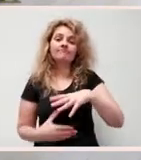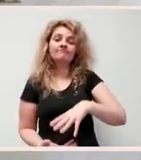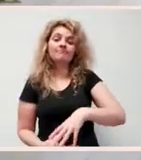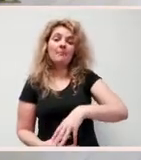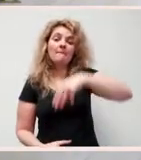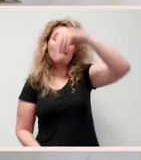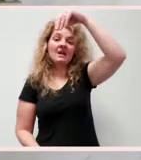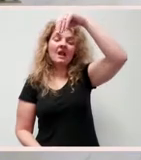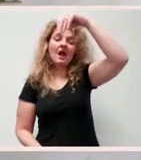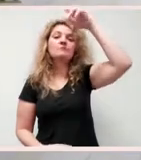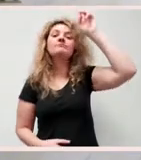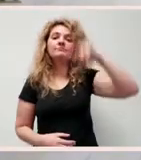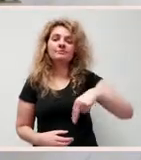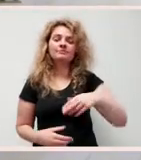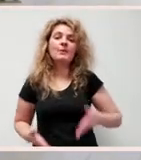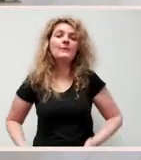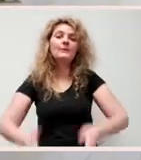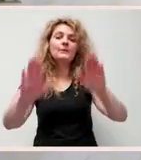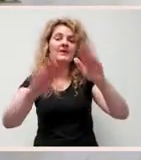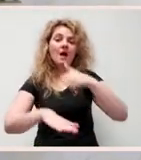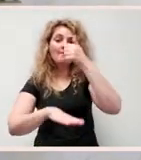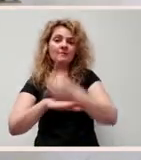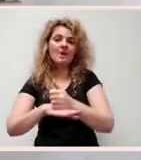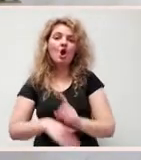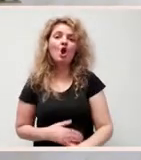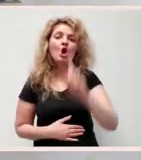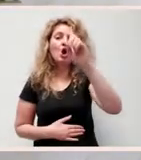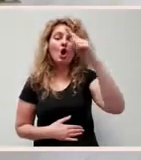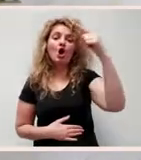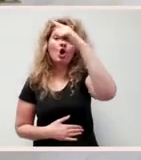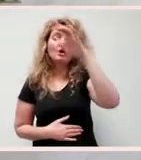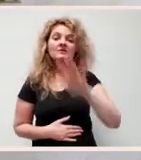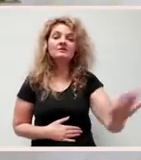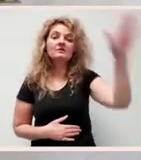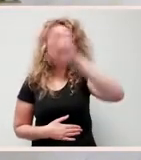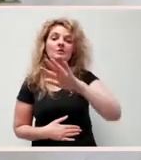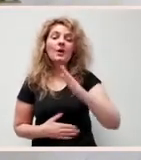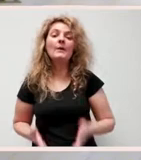noroeste da Península Ibérica, en concreto a vía número 19, que o lugar